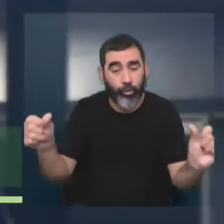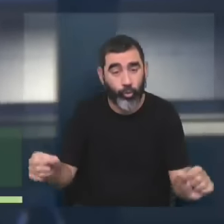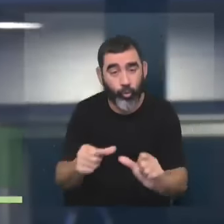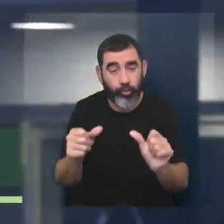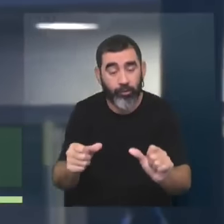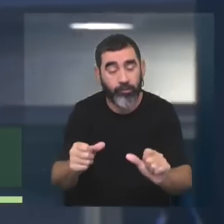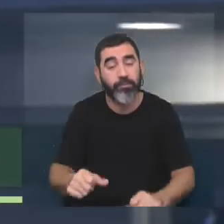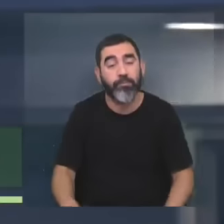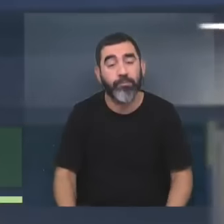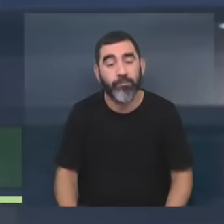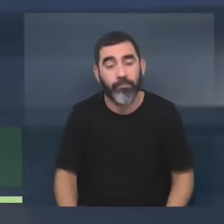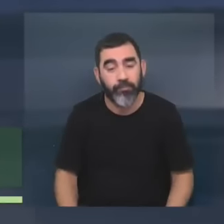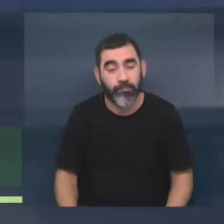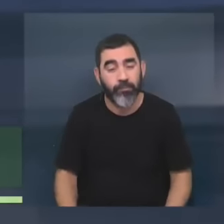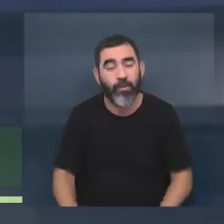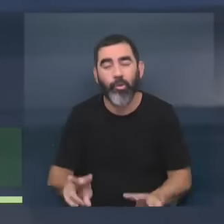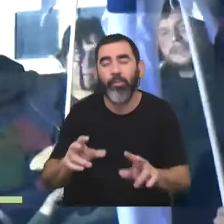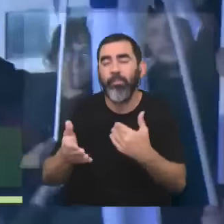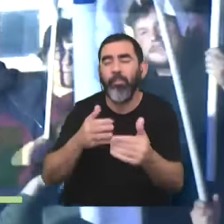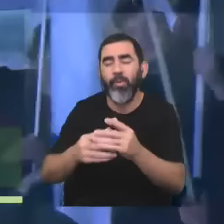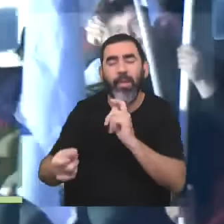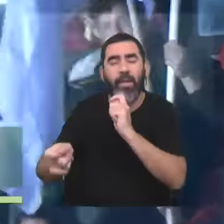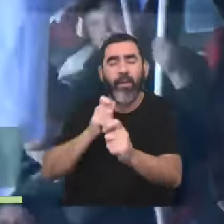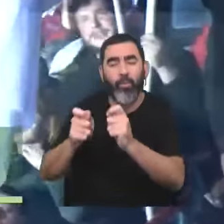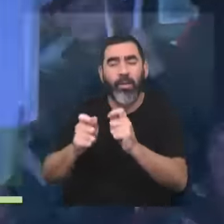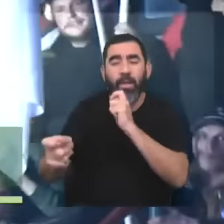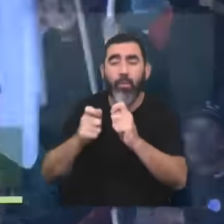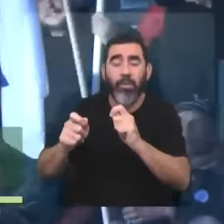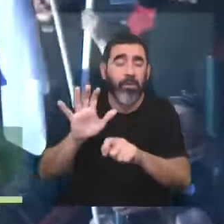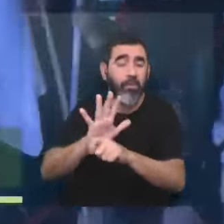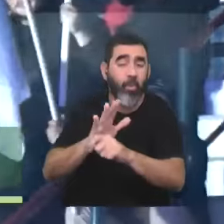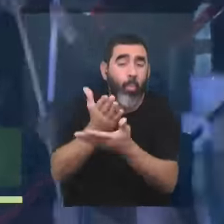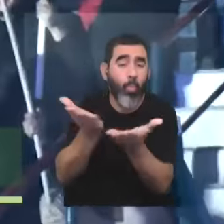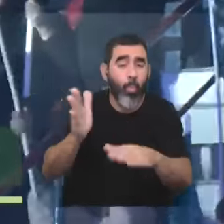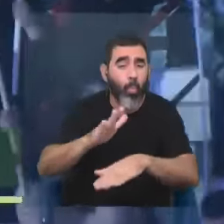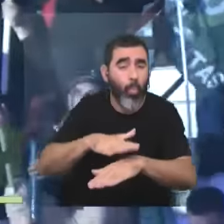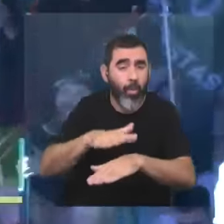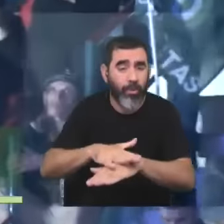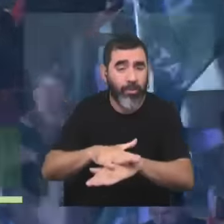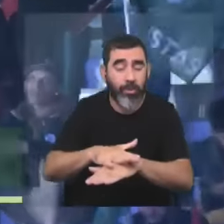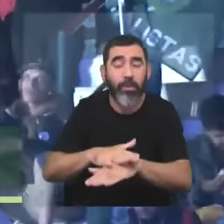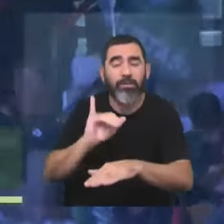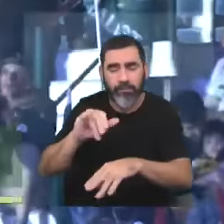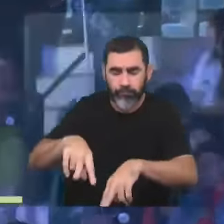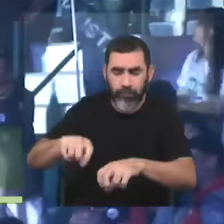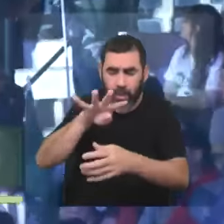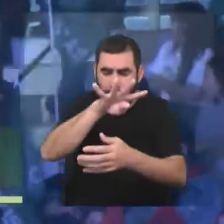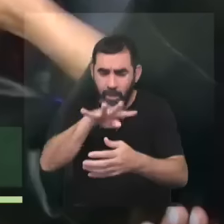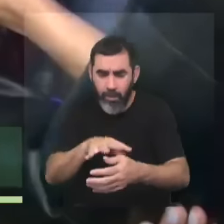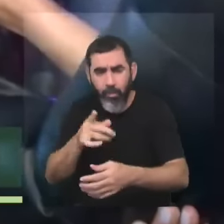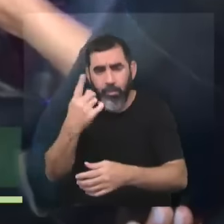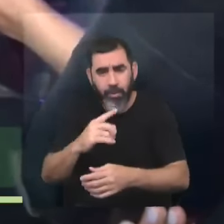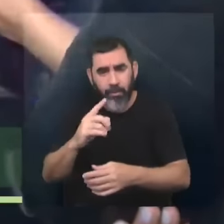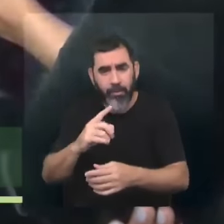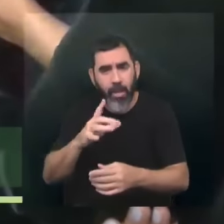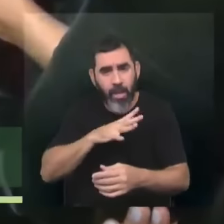que la realidad va a poder más que las encuestas estoy seguro las encuestas son una foto de un momento nosotros las estudiamos las leemos pero vemos